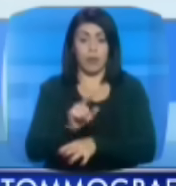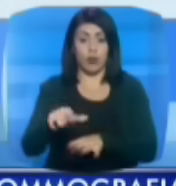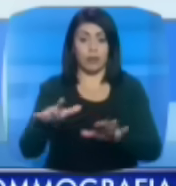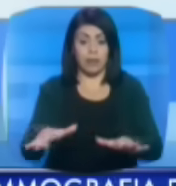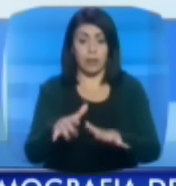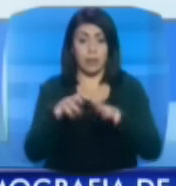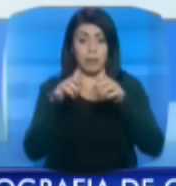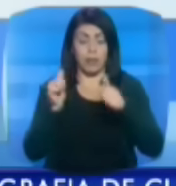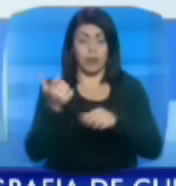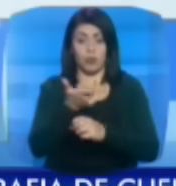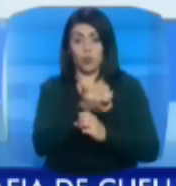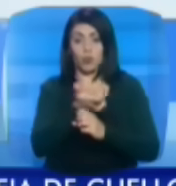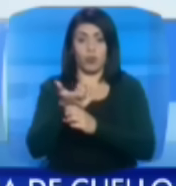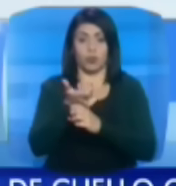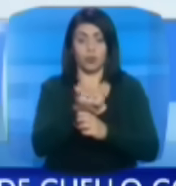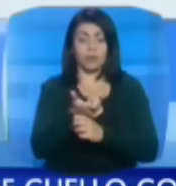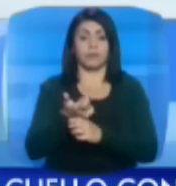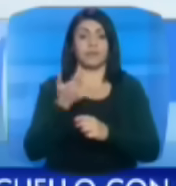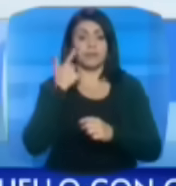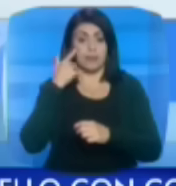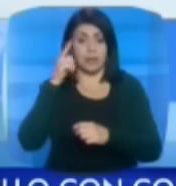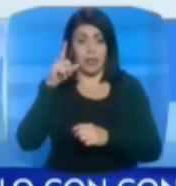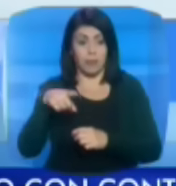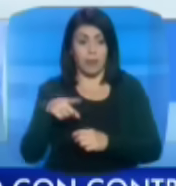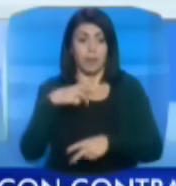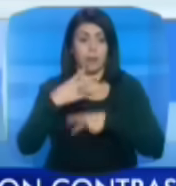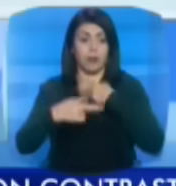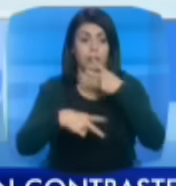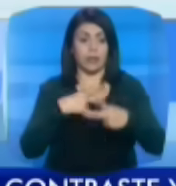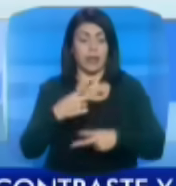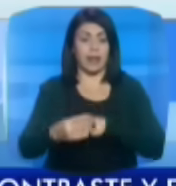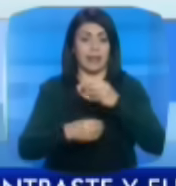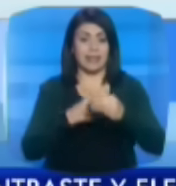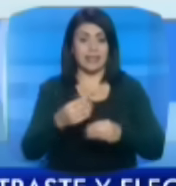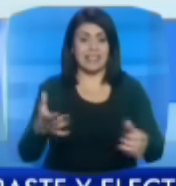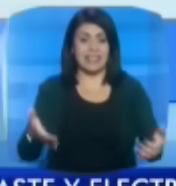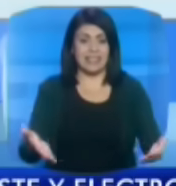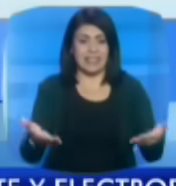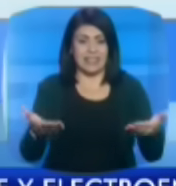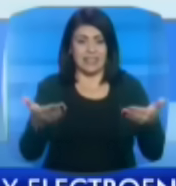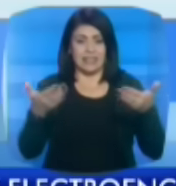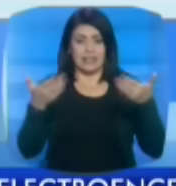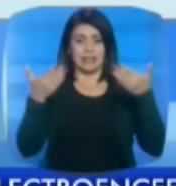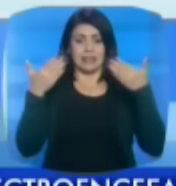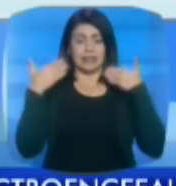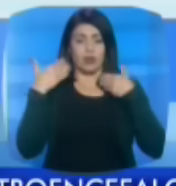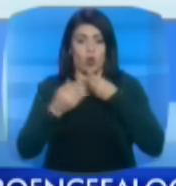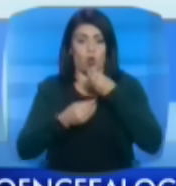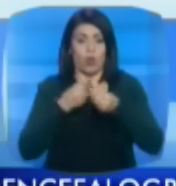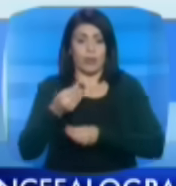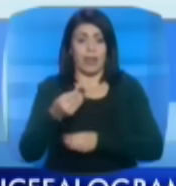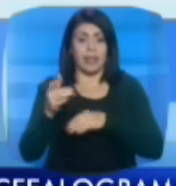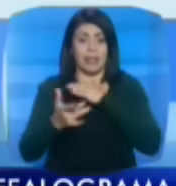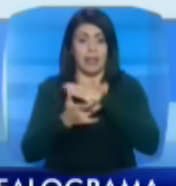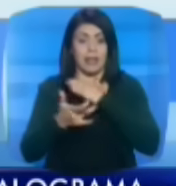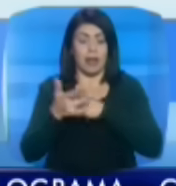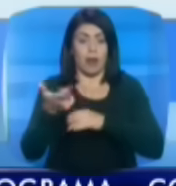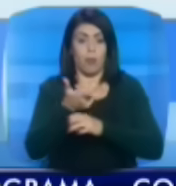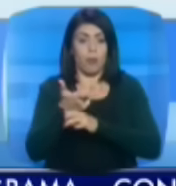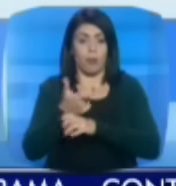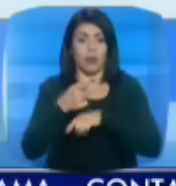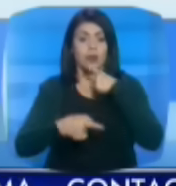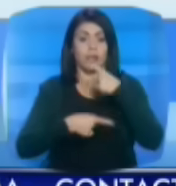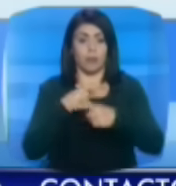de rescate de los bomberos de Carúpanos, quienes procedieron a realizar su extracción mediante técnicas bomberiles